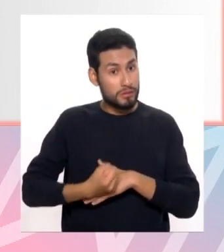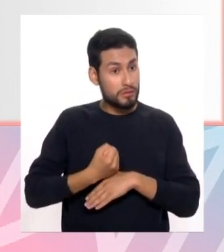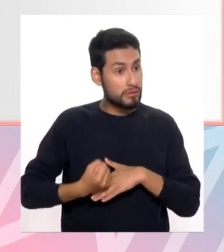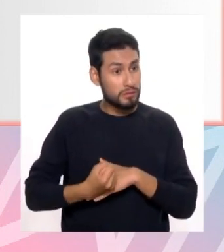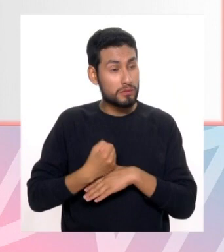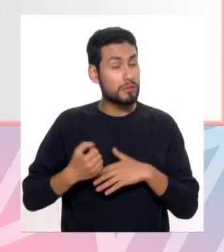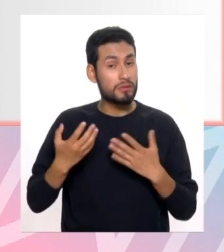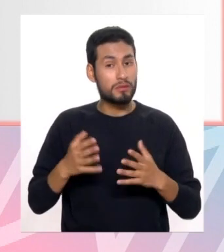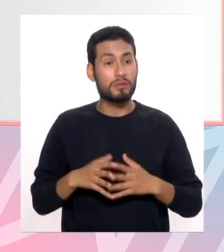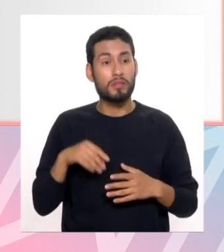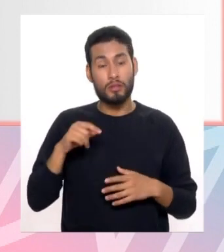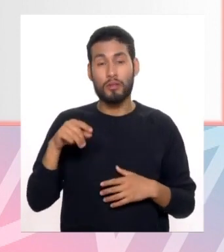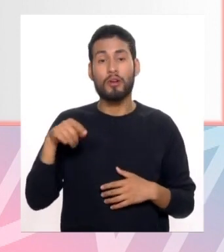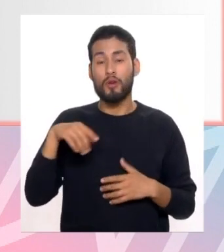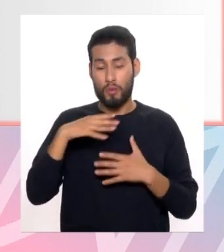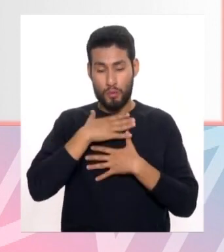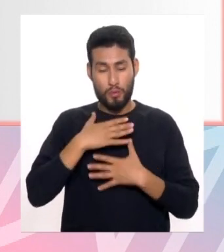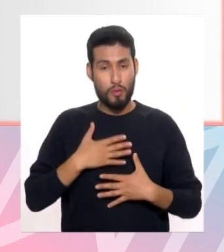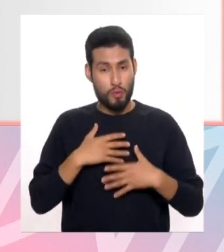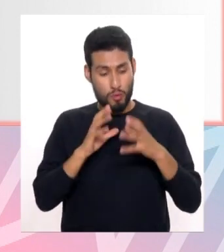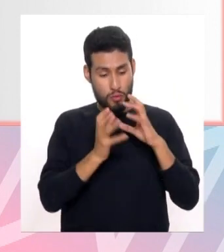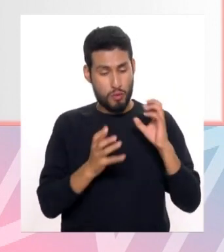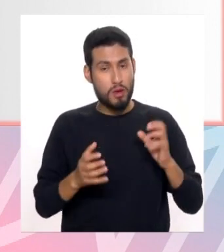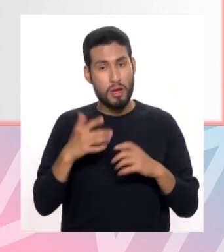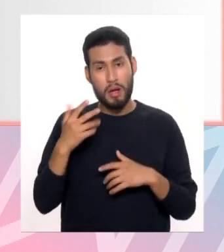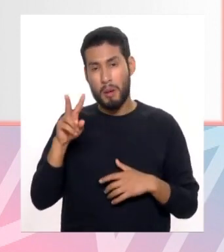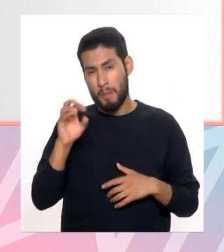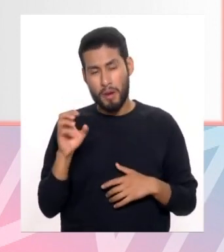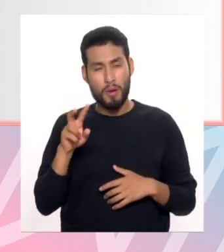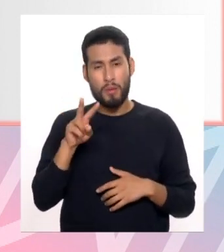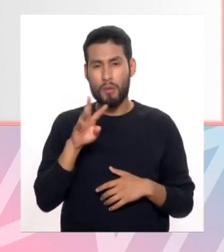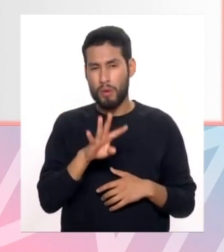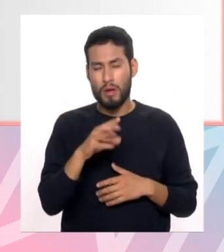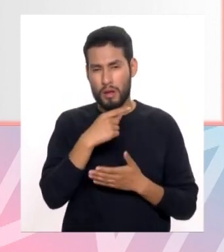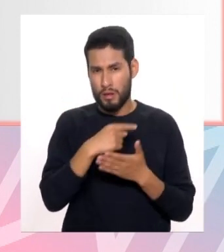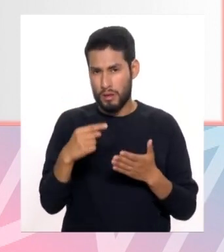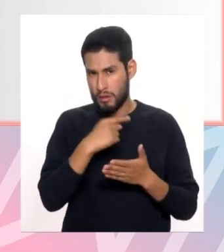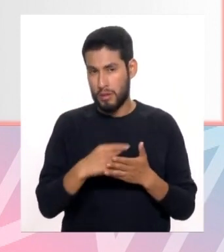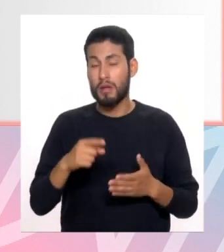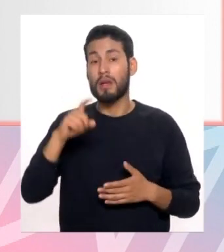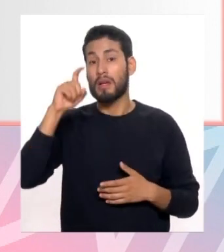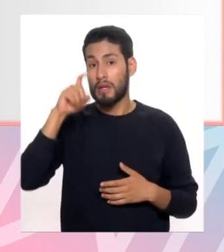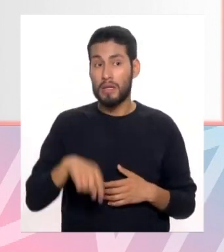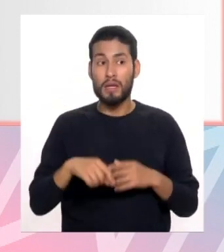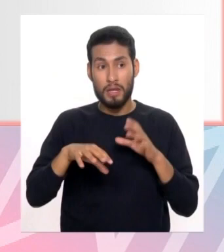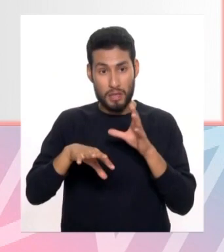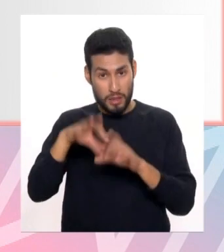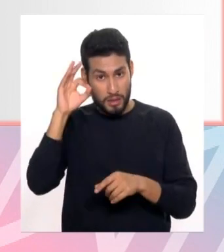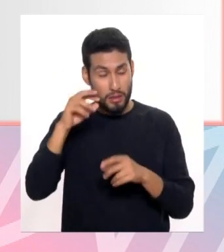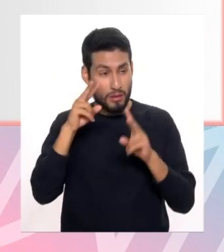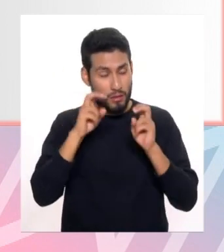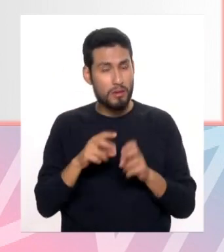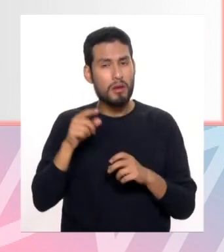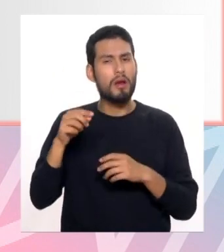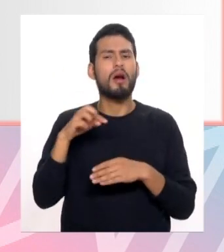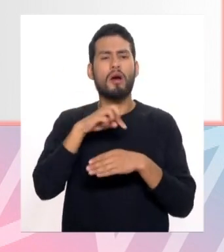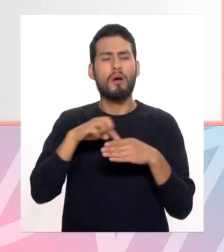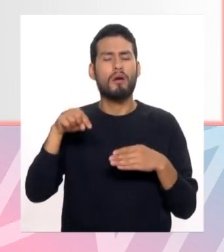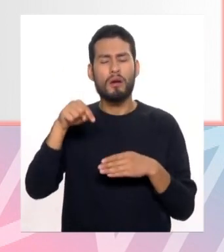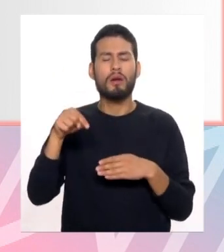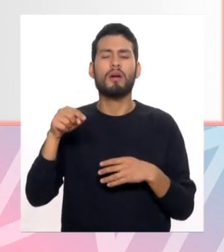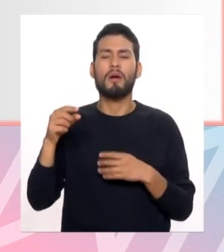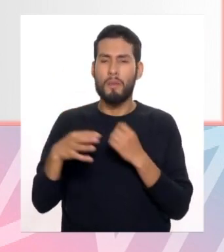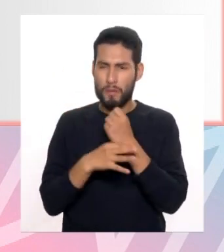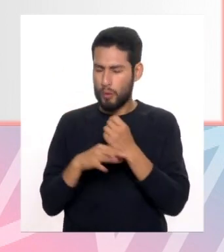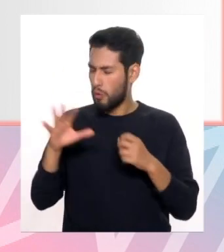a ser la morfológica realizada entre las 20 y las 24 semanas, tiene que diagnosticarse por un especialista en medicina fetal